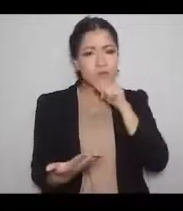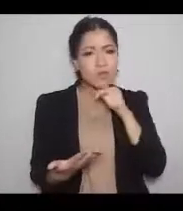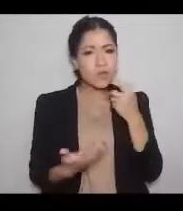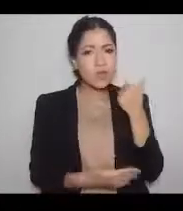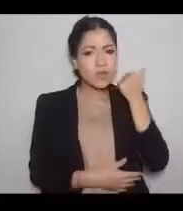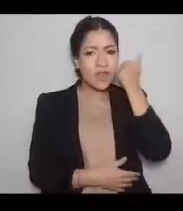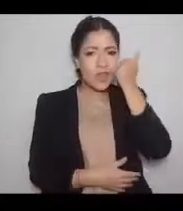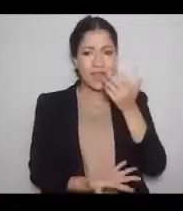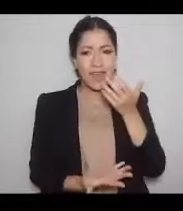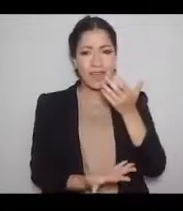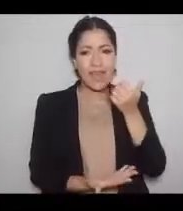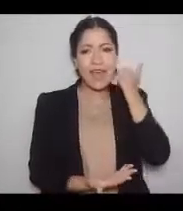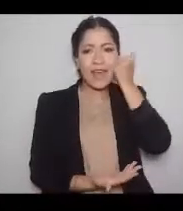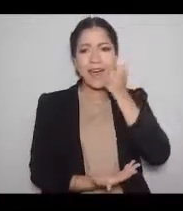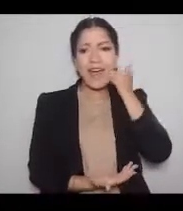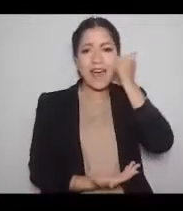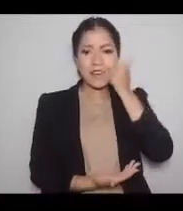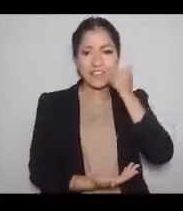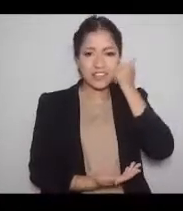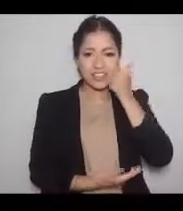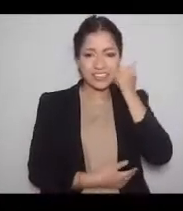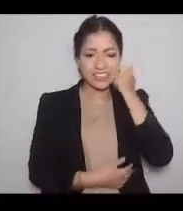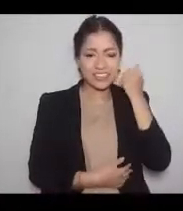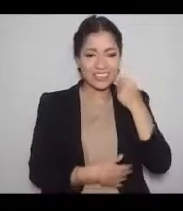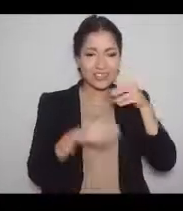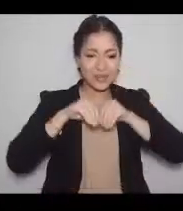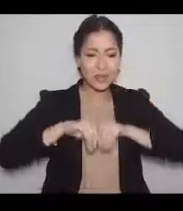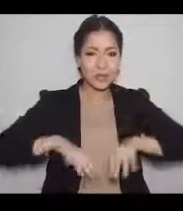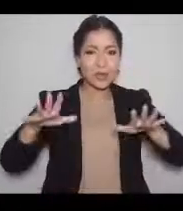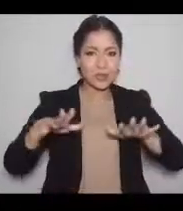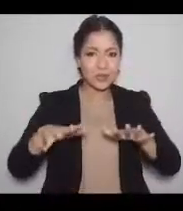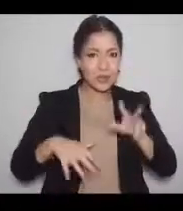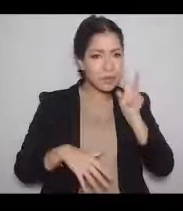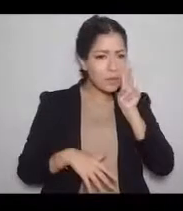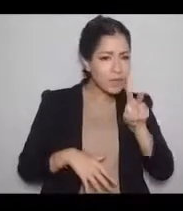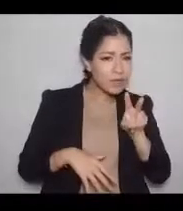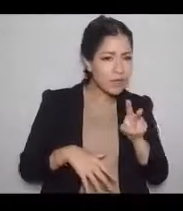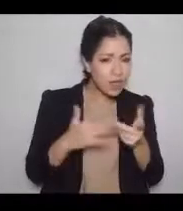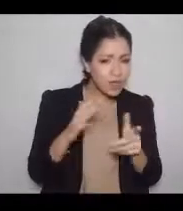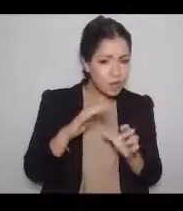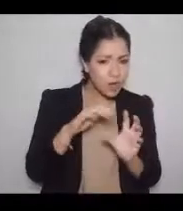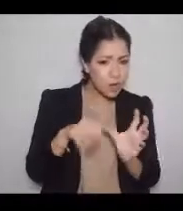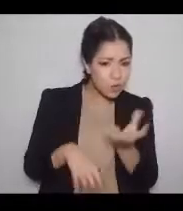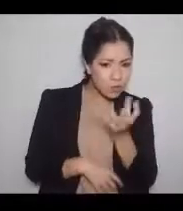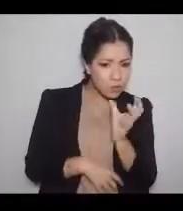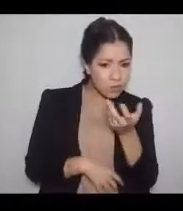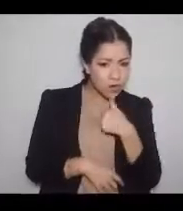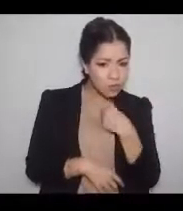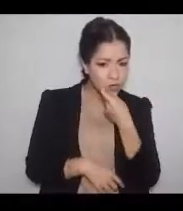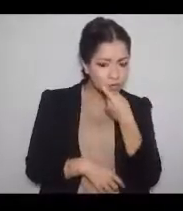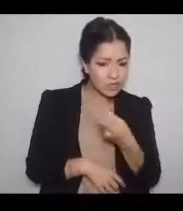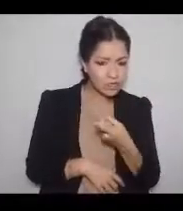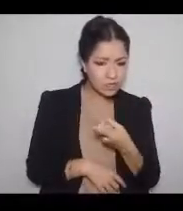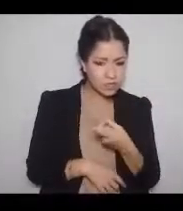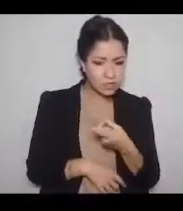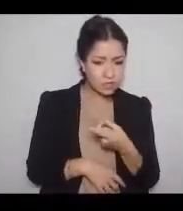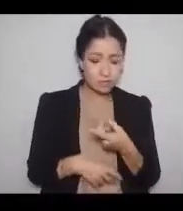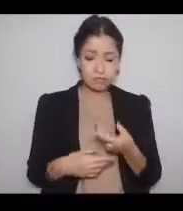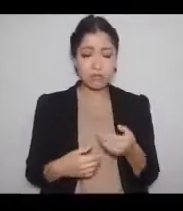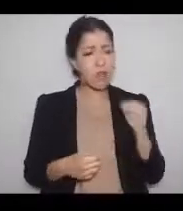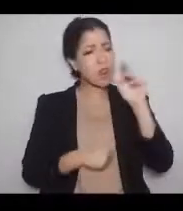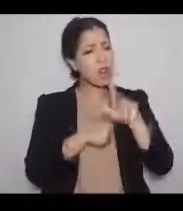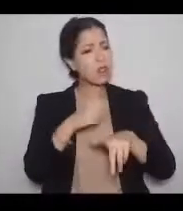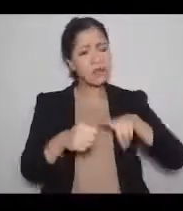eslogan. La cámara enfocaba una lavadora. Y yo decía, la